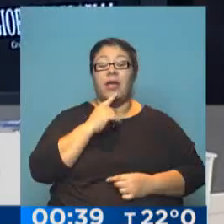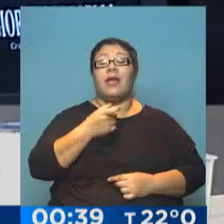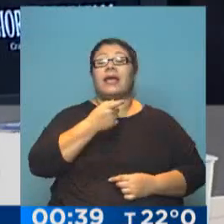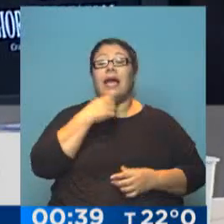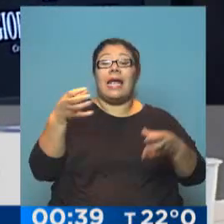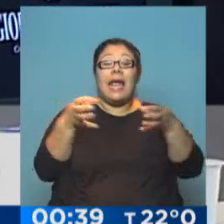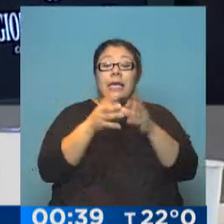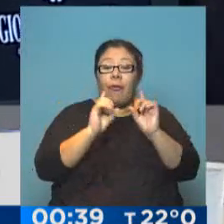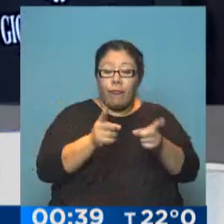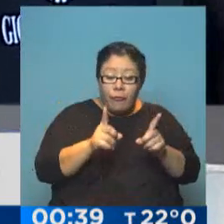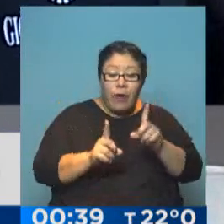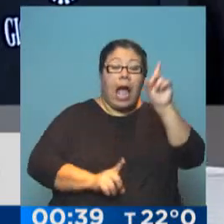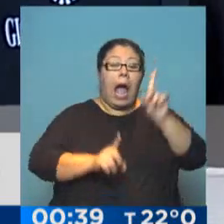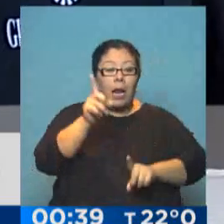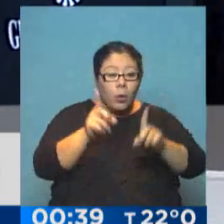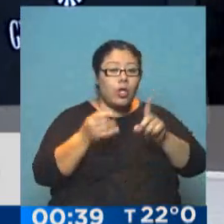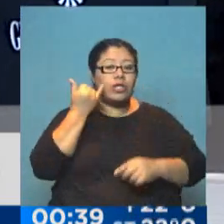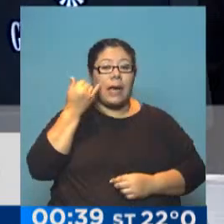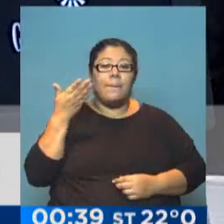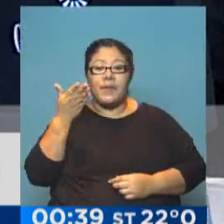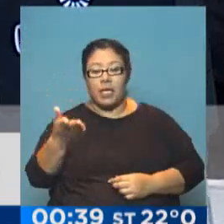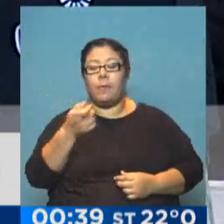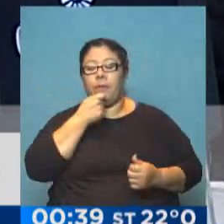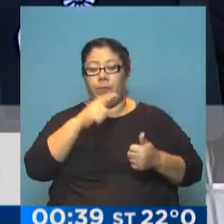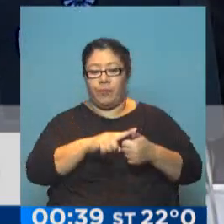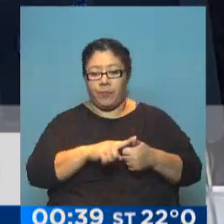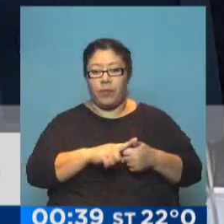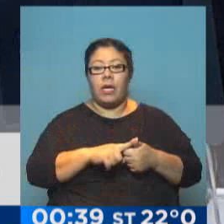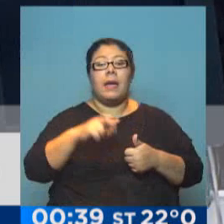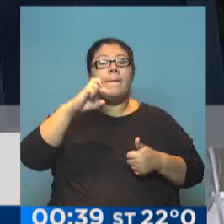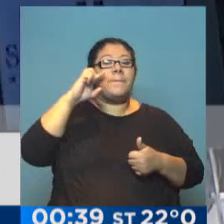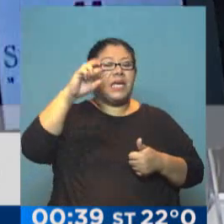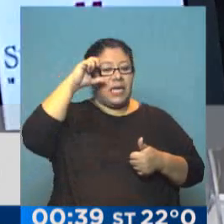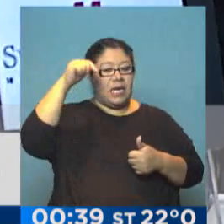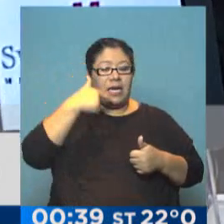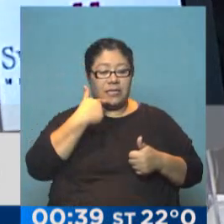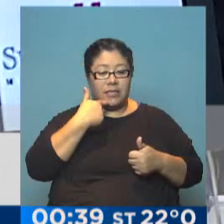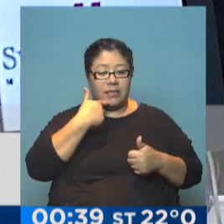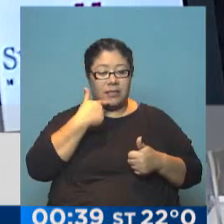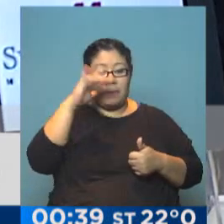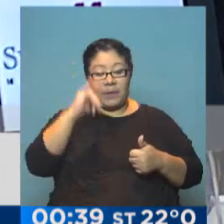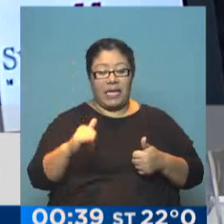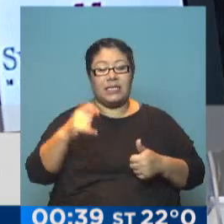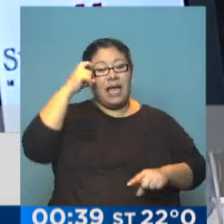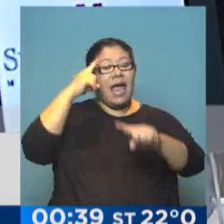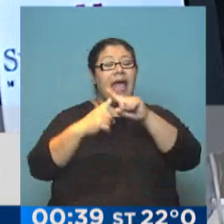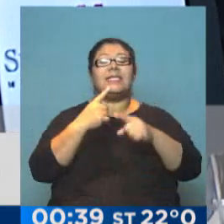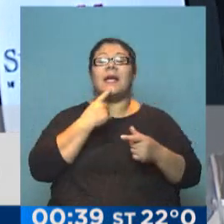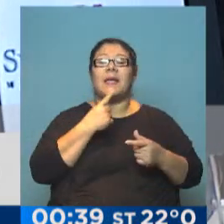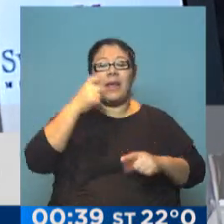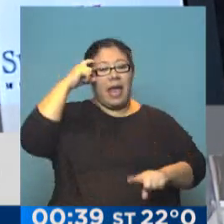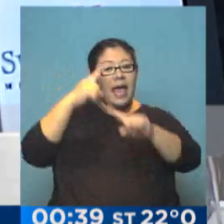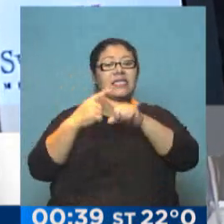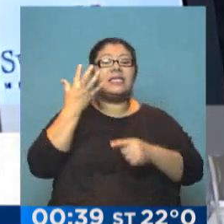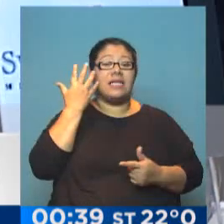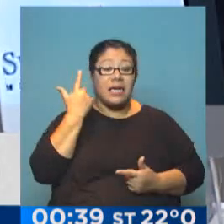pedido algunos nombres, de hecho ya hay dos que están dando vueltas. Uno de ellos es González Pires, el ex jugador de River y de Tigre, que lo